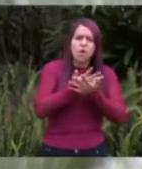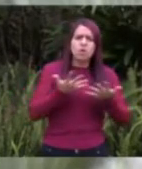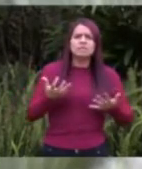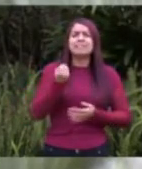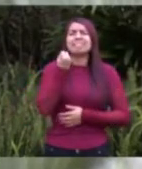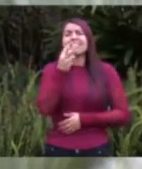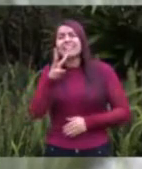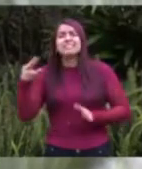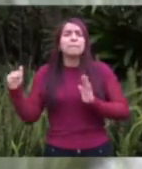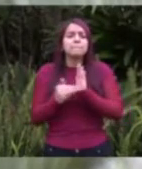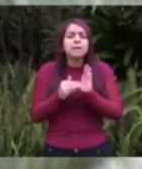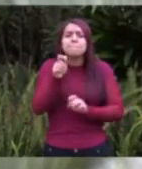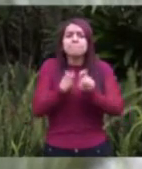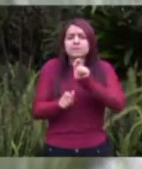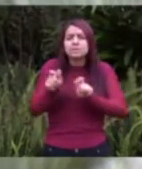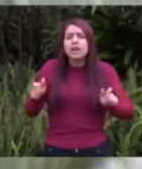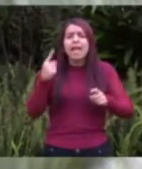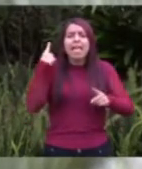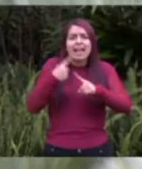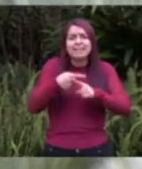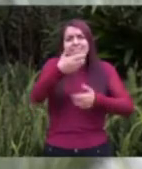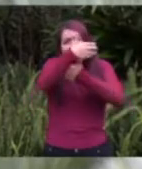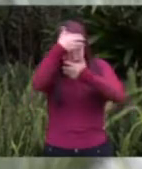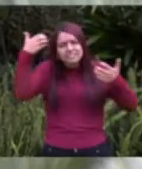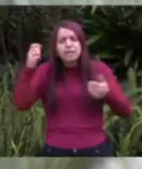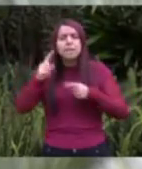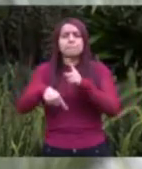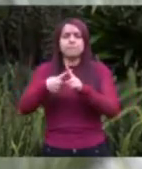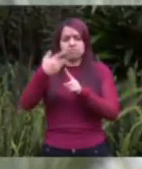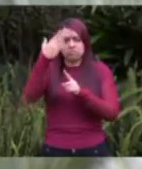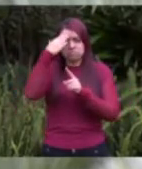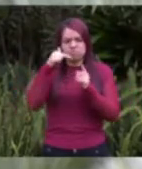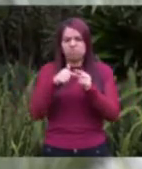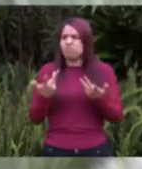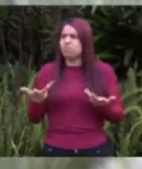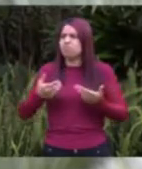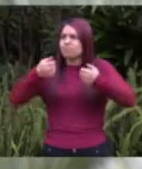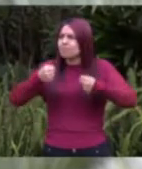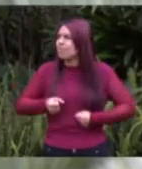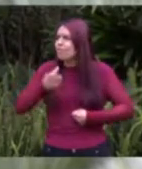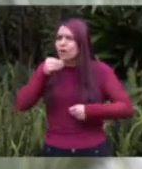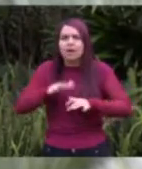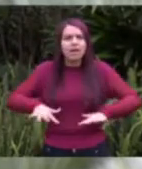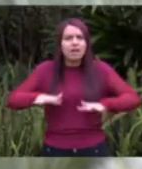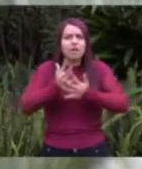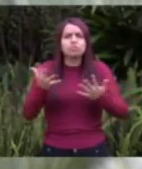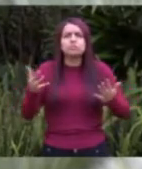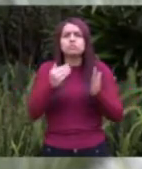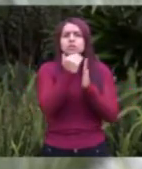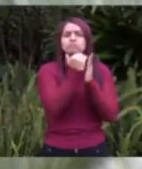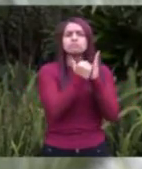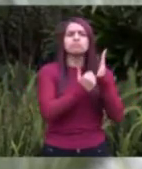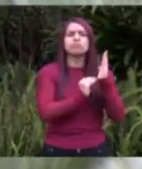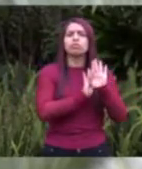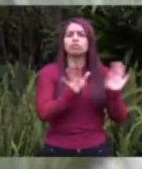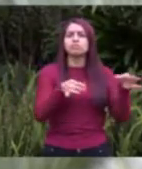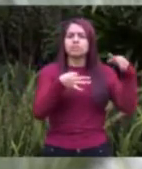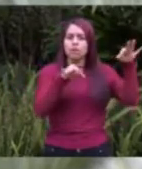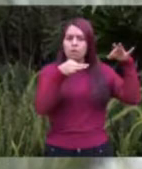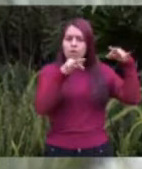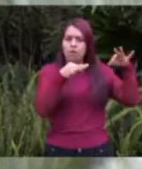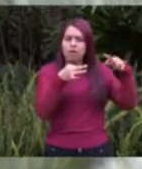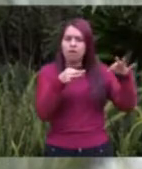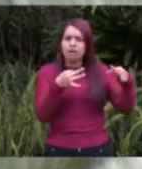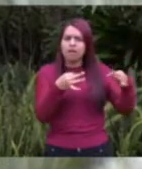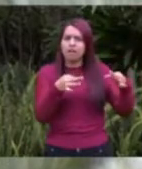desmovilizados, teniendo a la mano solo un reglamento de funcionamiento interno. Pero detrás estaba